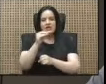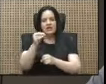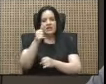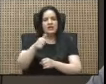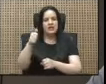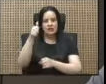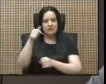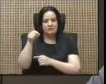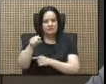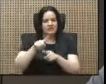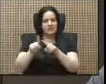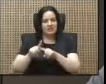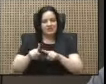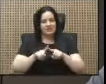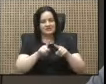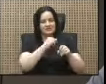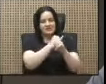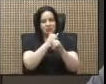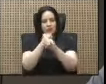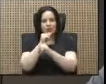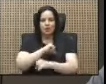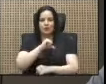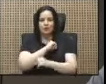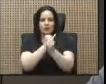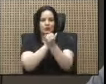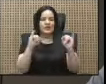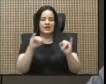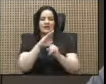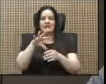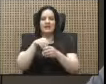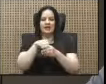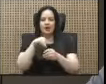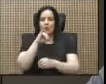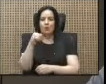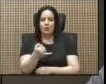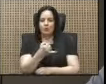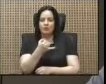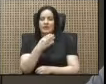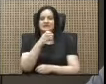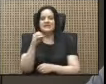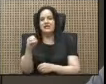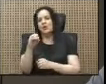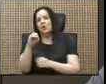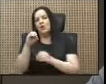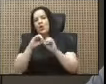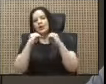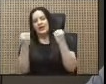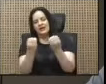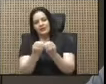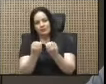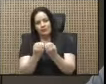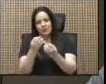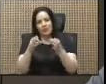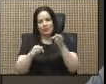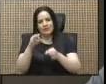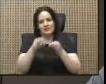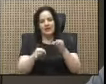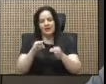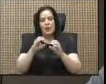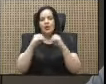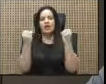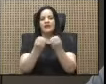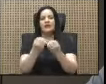autónomas y a los integrantes de las juntas y organismos oficiales cuyos nombramientos hubieran sido hechos con anterioridad a la fecha